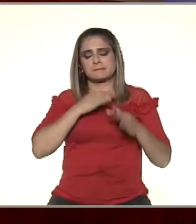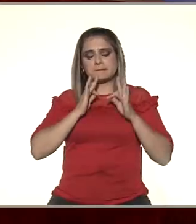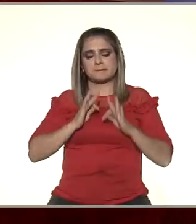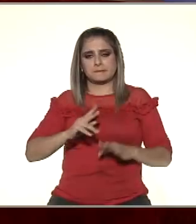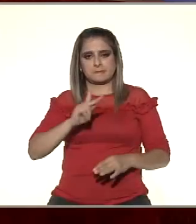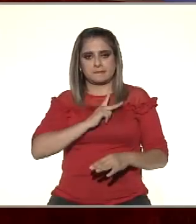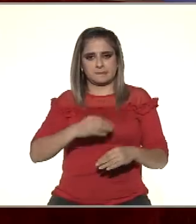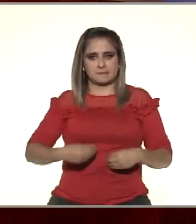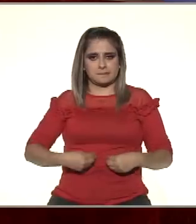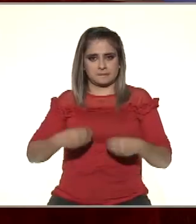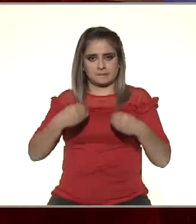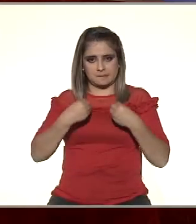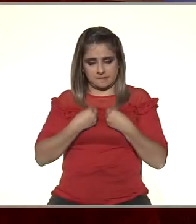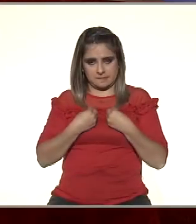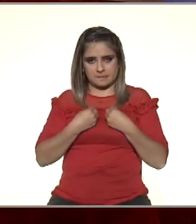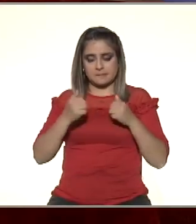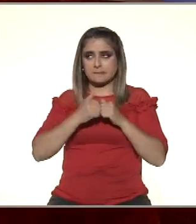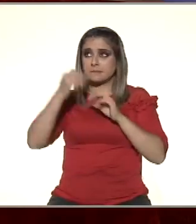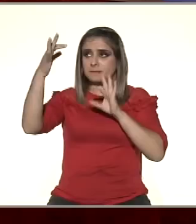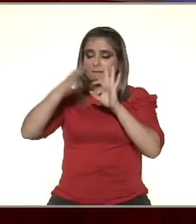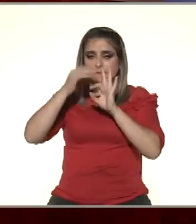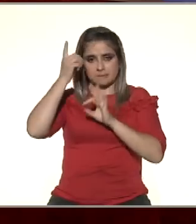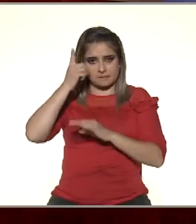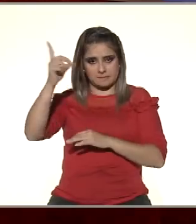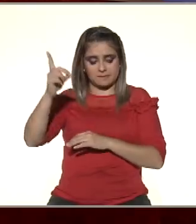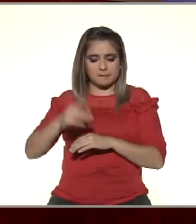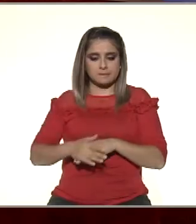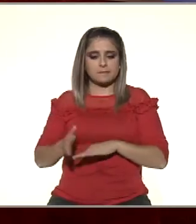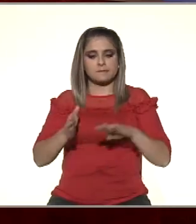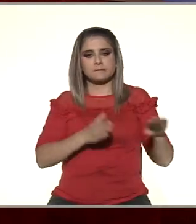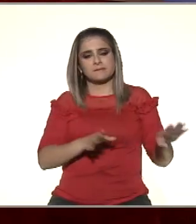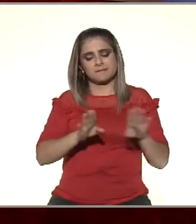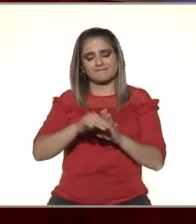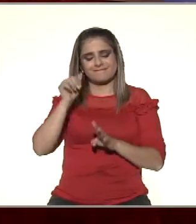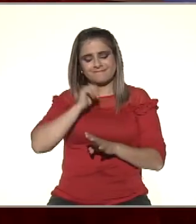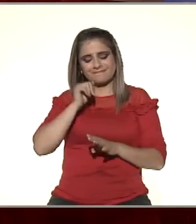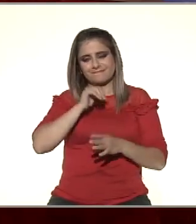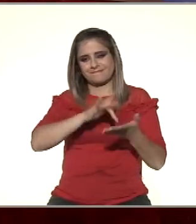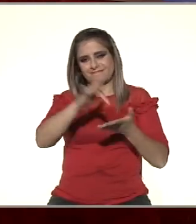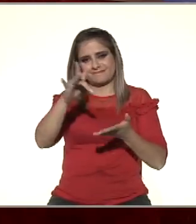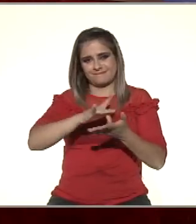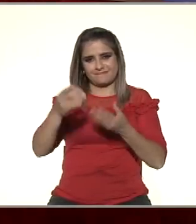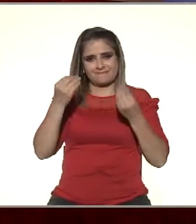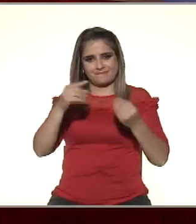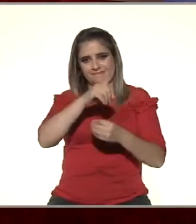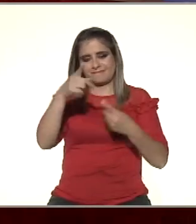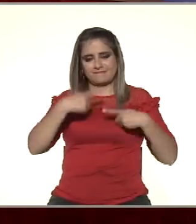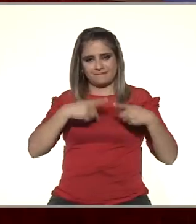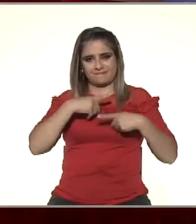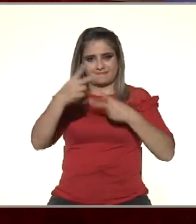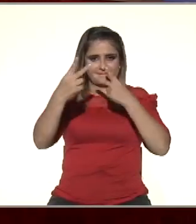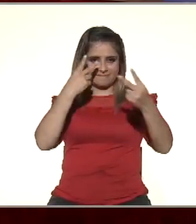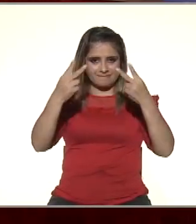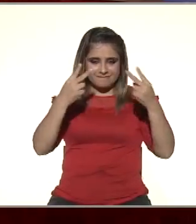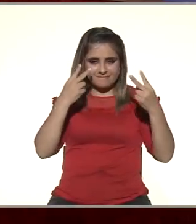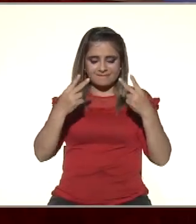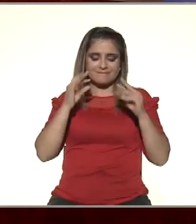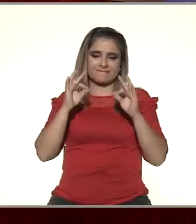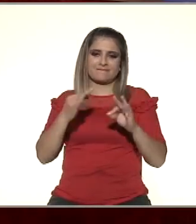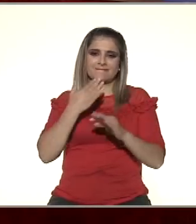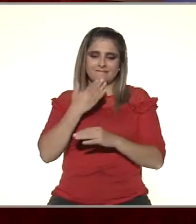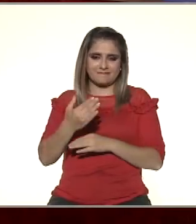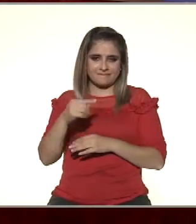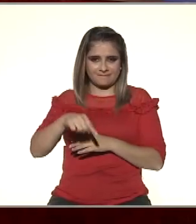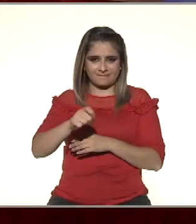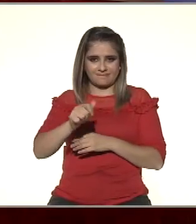vida, aunado mi vida con Dios también, nos dicen. Y pues como siempre quiero agradecer a las personas que nos acompañaron al otro lado de la pantalla aquí en la señal